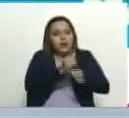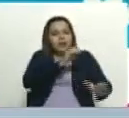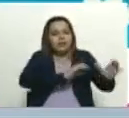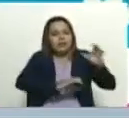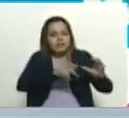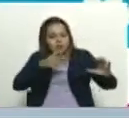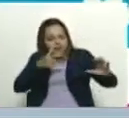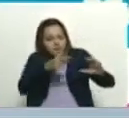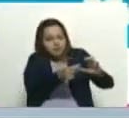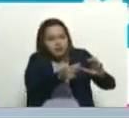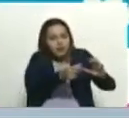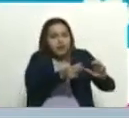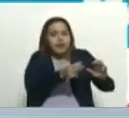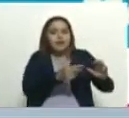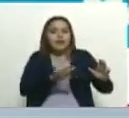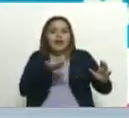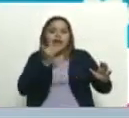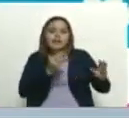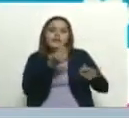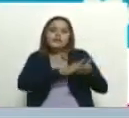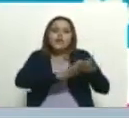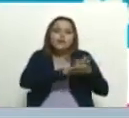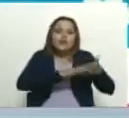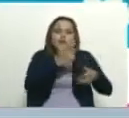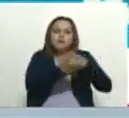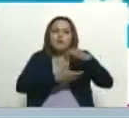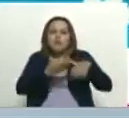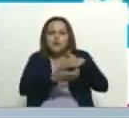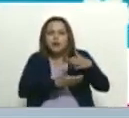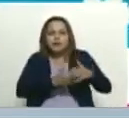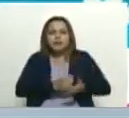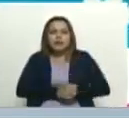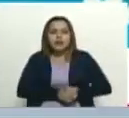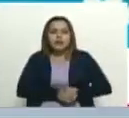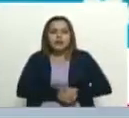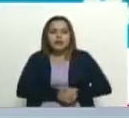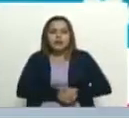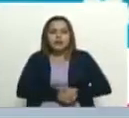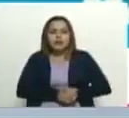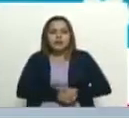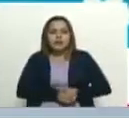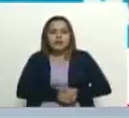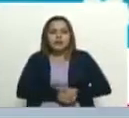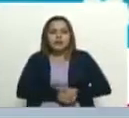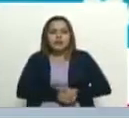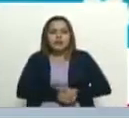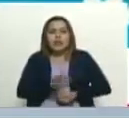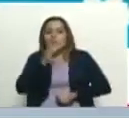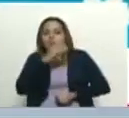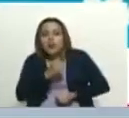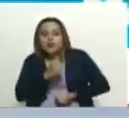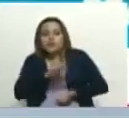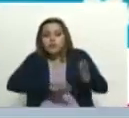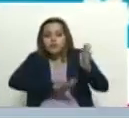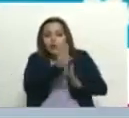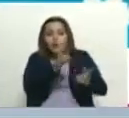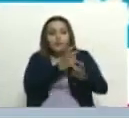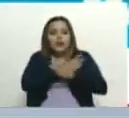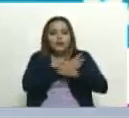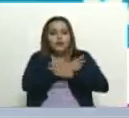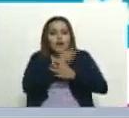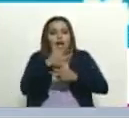células madre resolver un asunto de no formación de hueso, donde